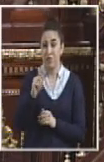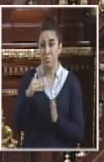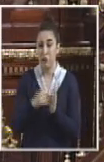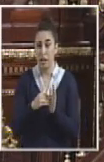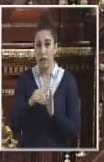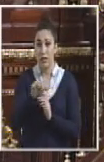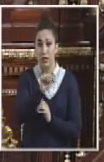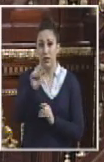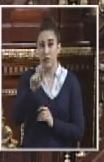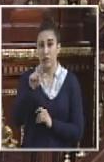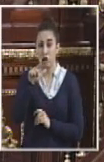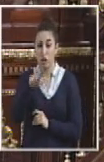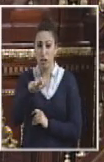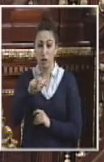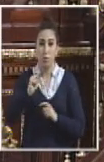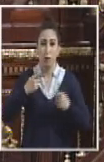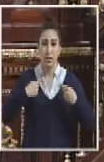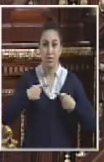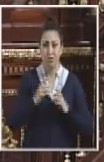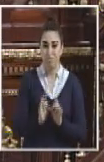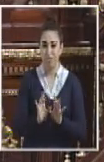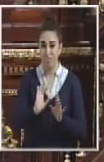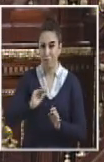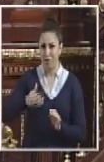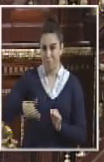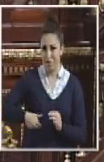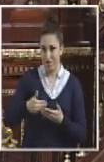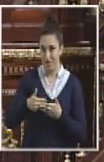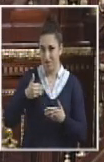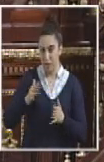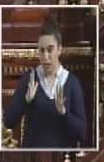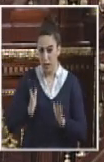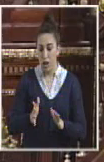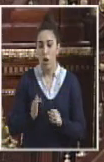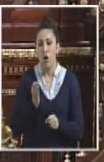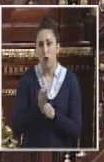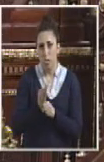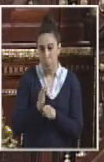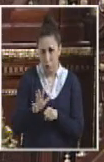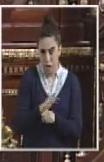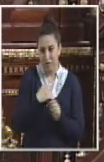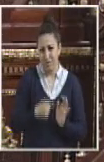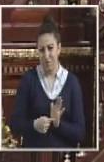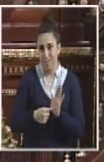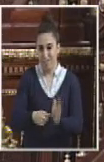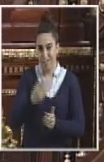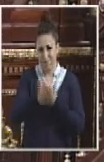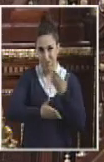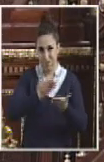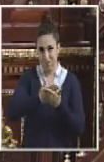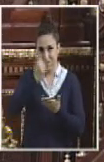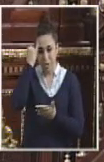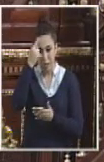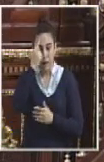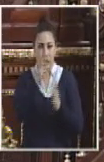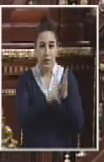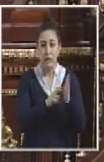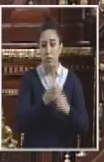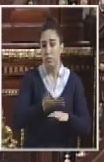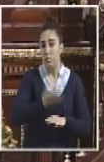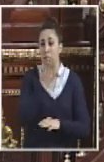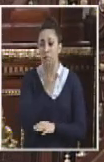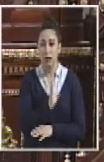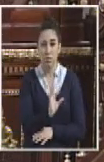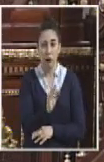23,768 lesionados. Es por eso que la propuesta consiste en una modificación muy sencilla,